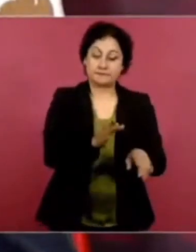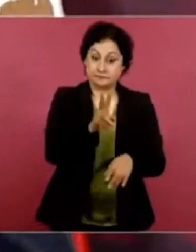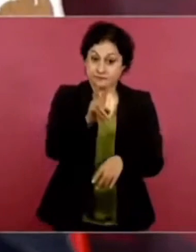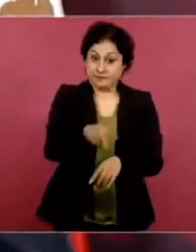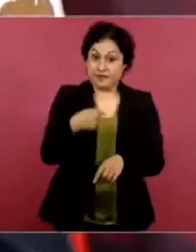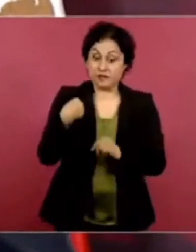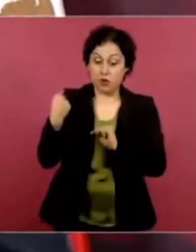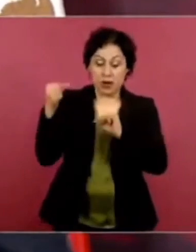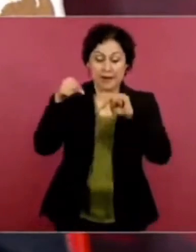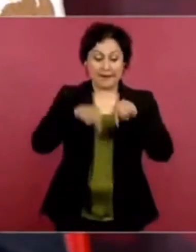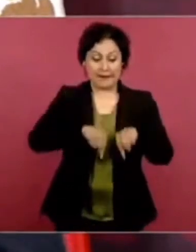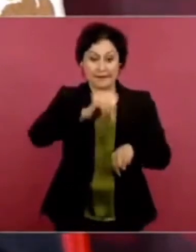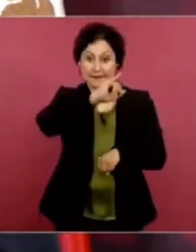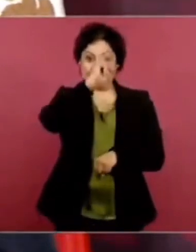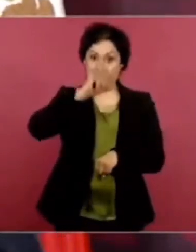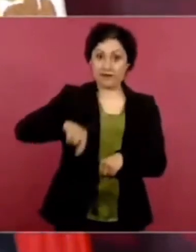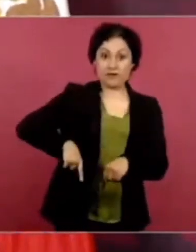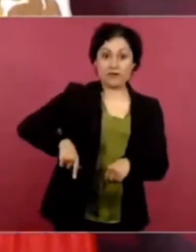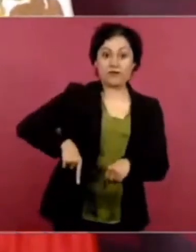De modo que Barberán,